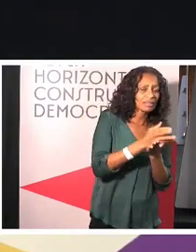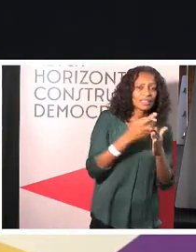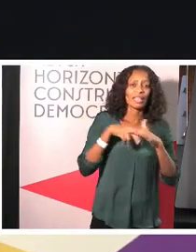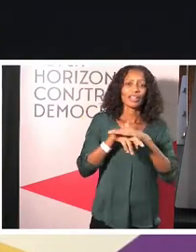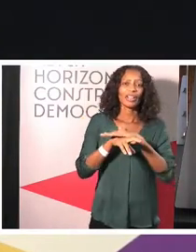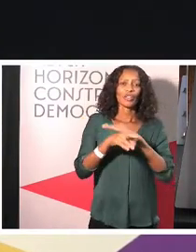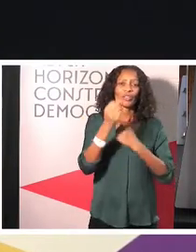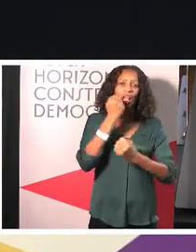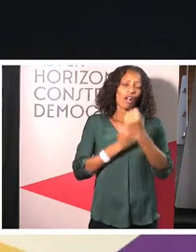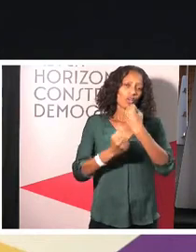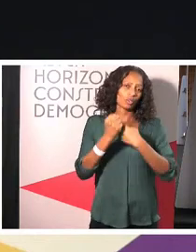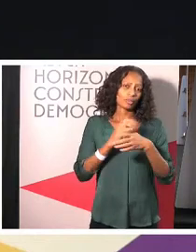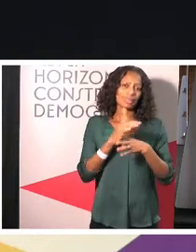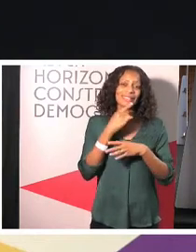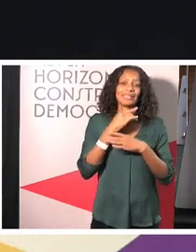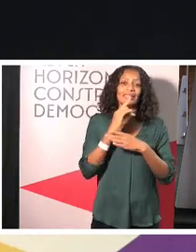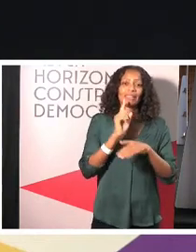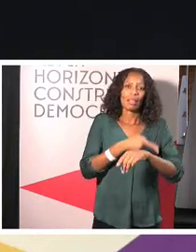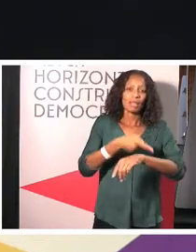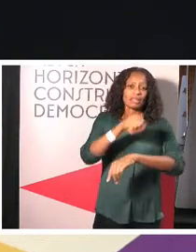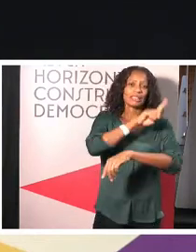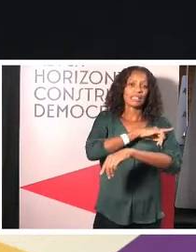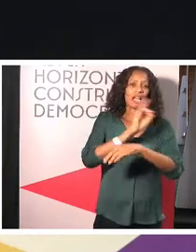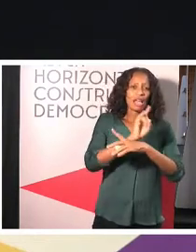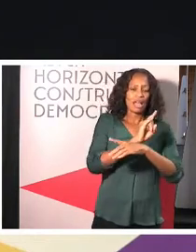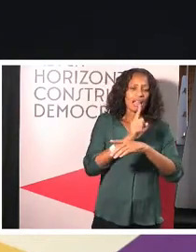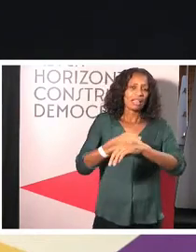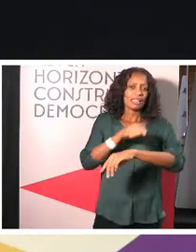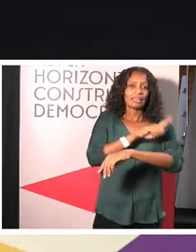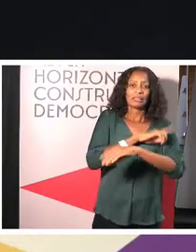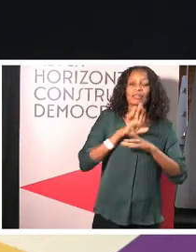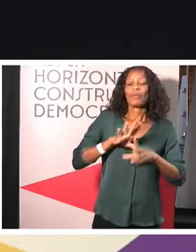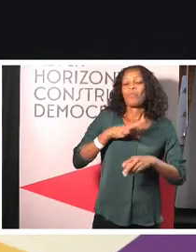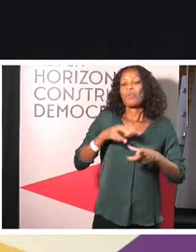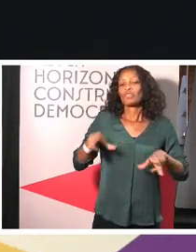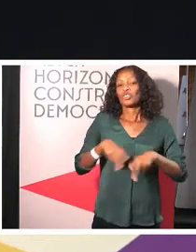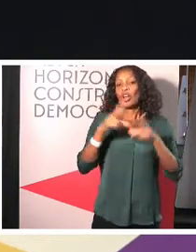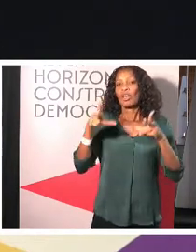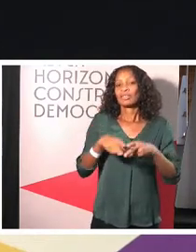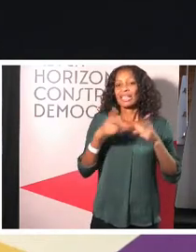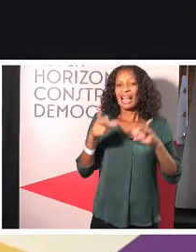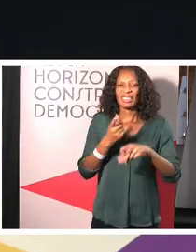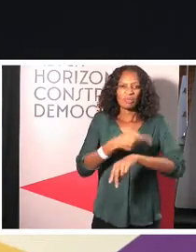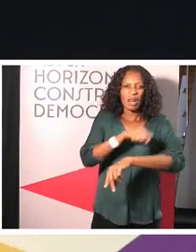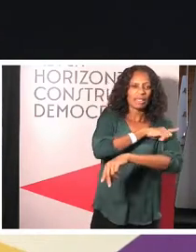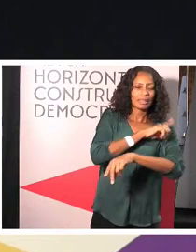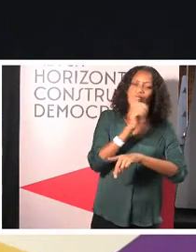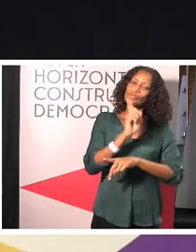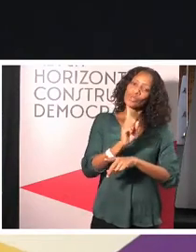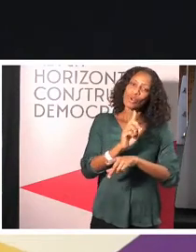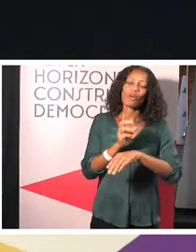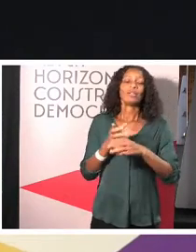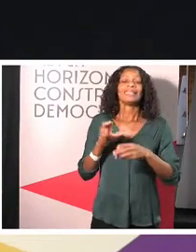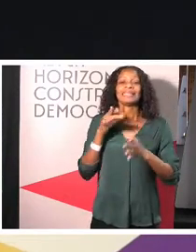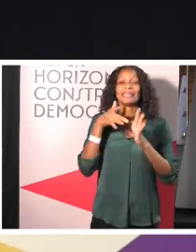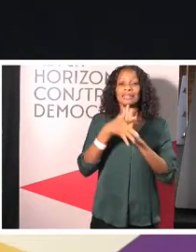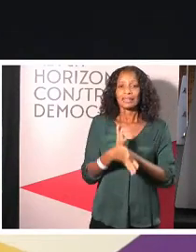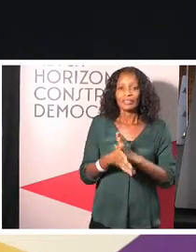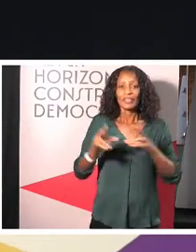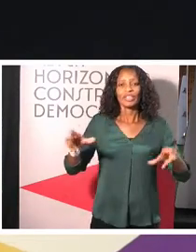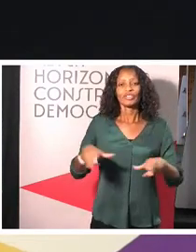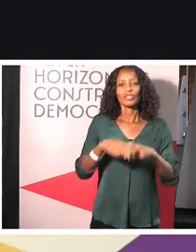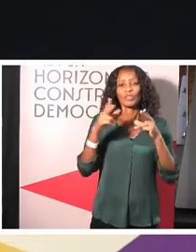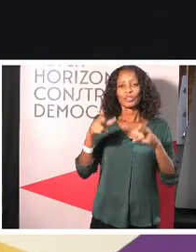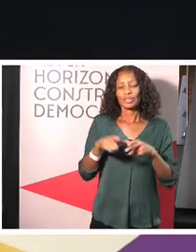ya más radicales, quizá hablar de socialismo y planificación, ¿no? Pero esta visión keynesiana